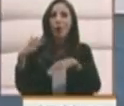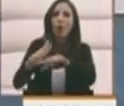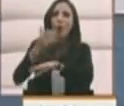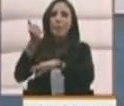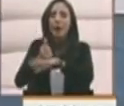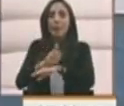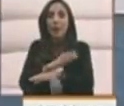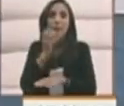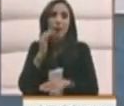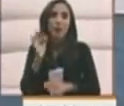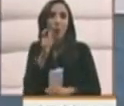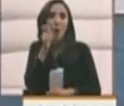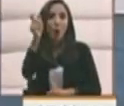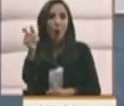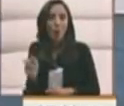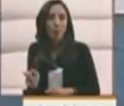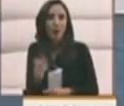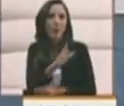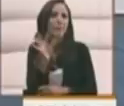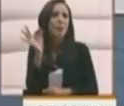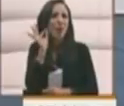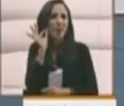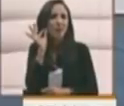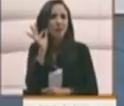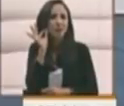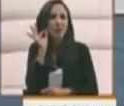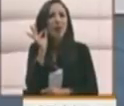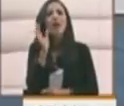ejemplo, está Patricia Poleo,